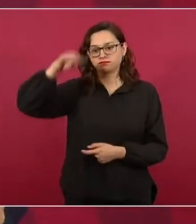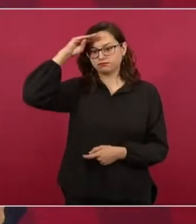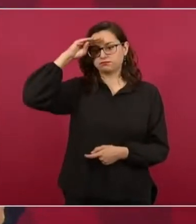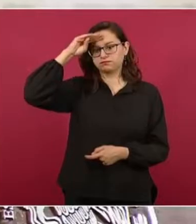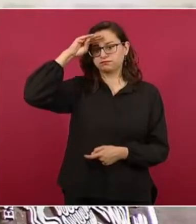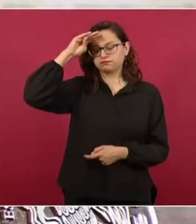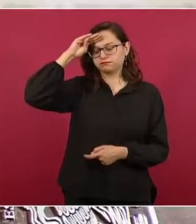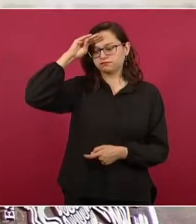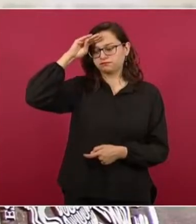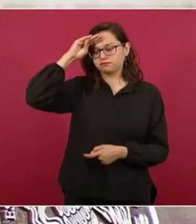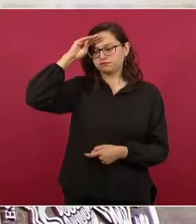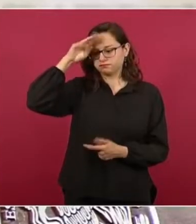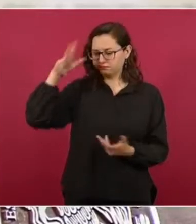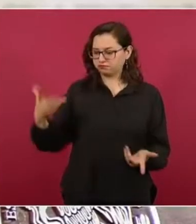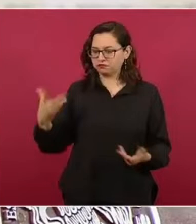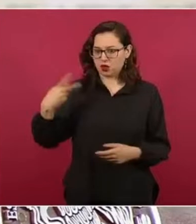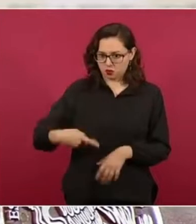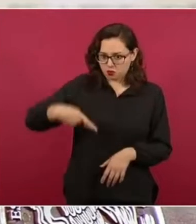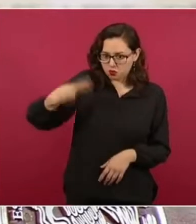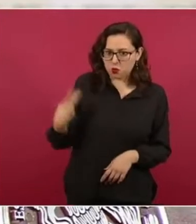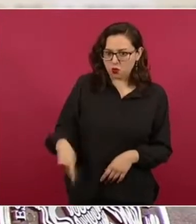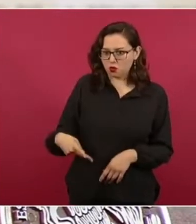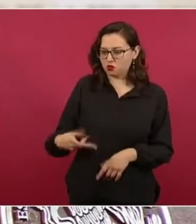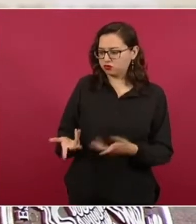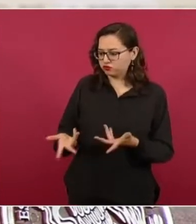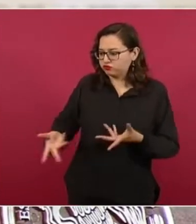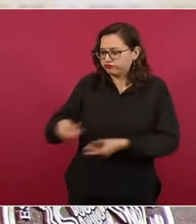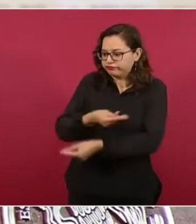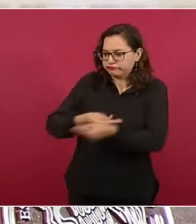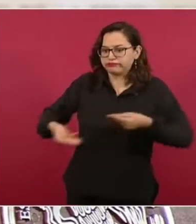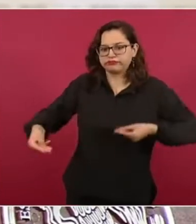mejor producir lo que consumimos,